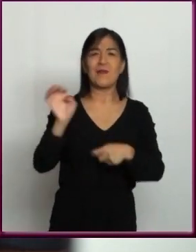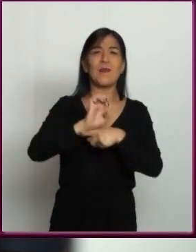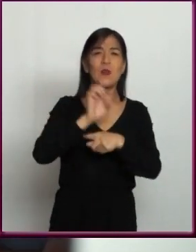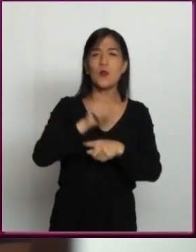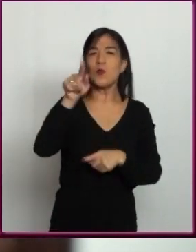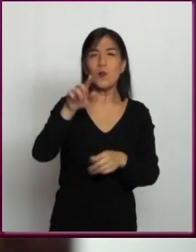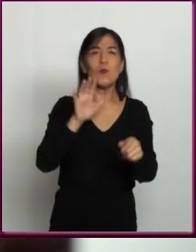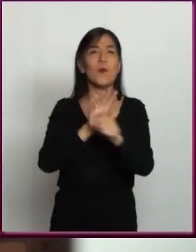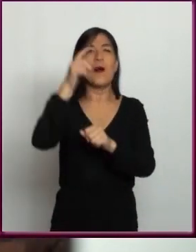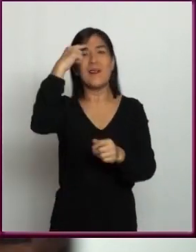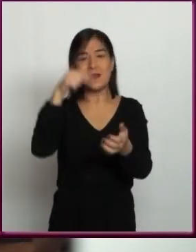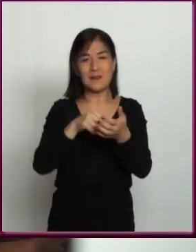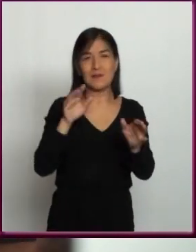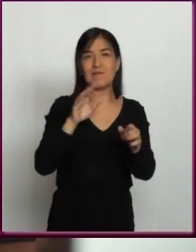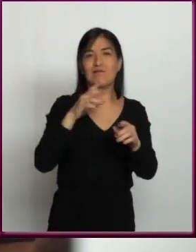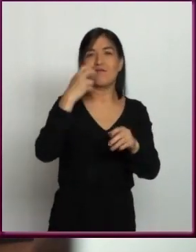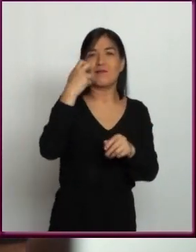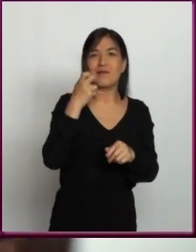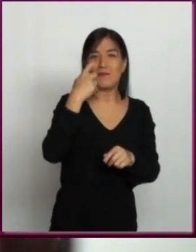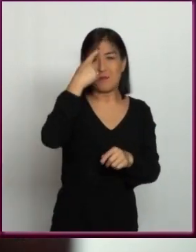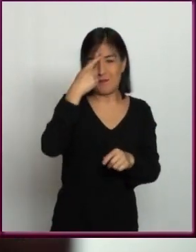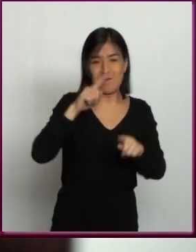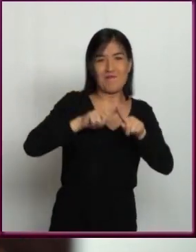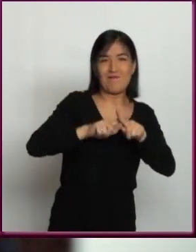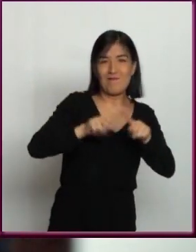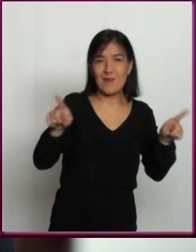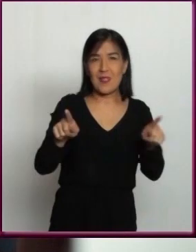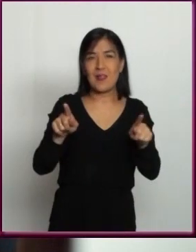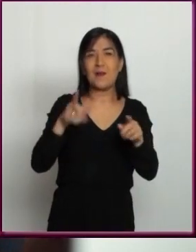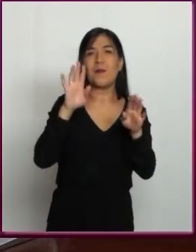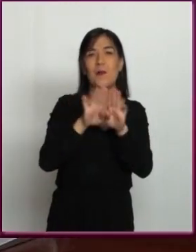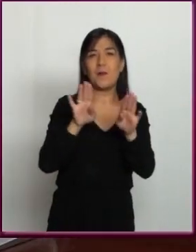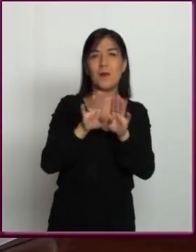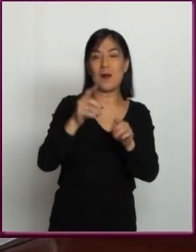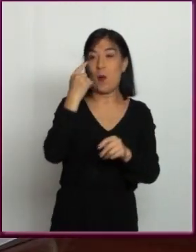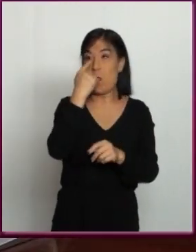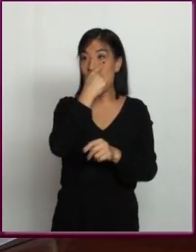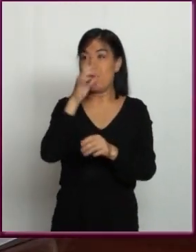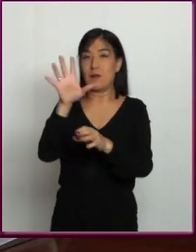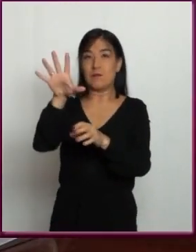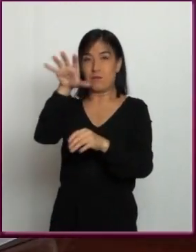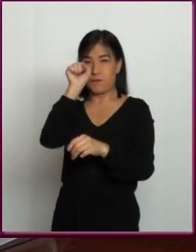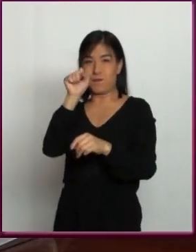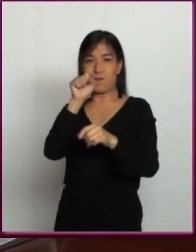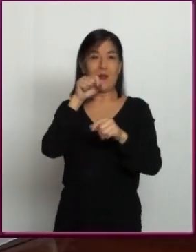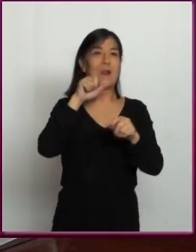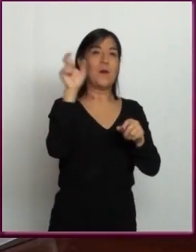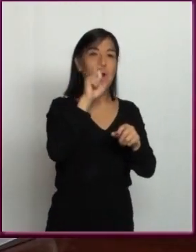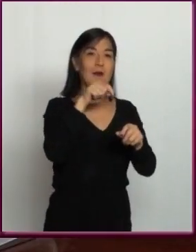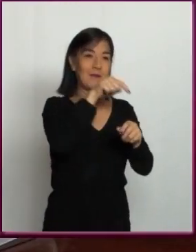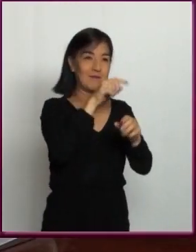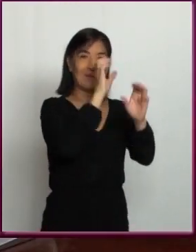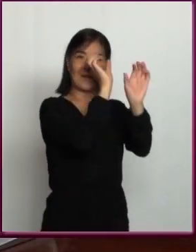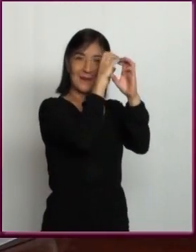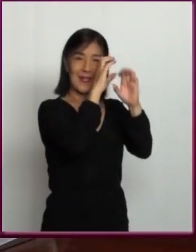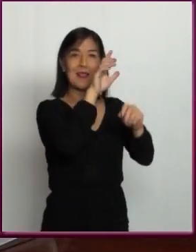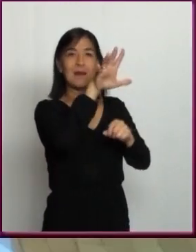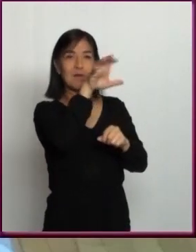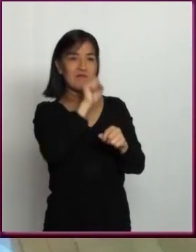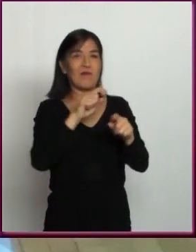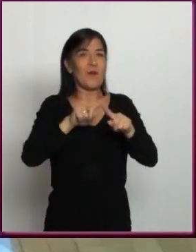la diferencia básica entre la captura de imagen de un ojo con respecto a la captura de imagen de una cámara?